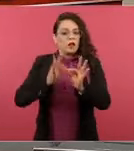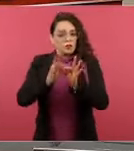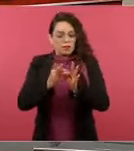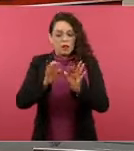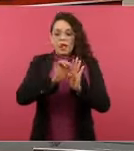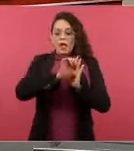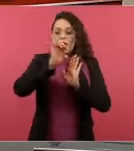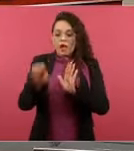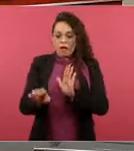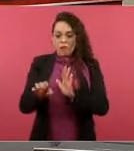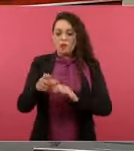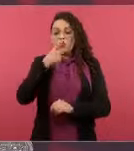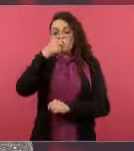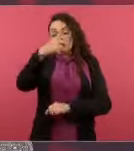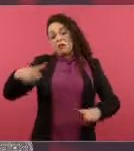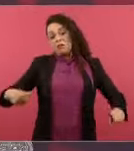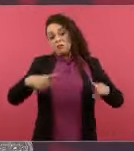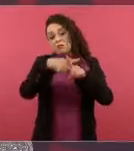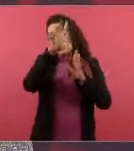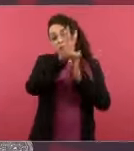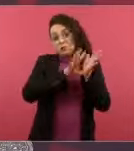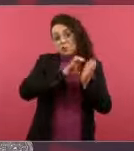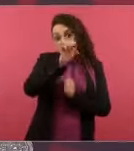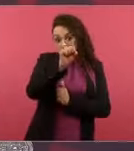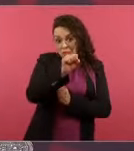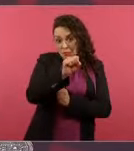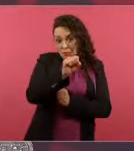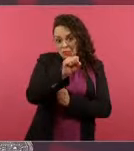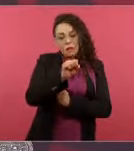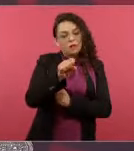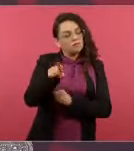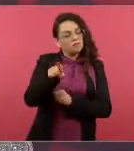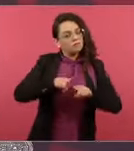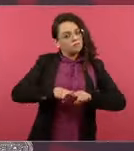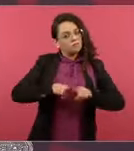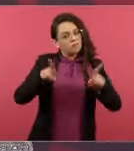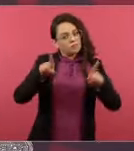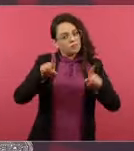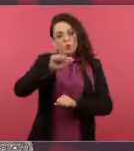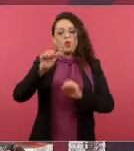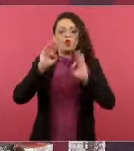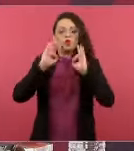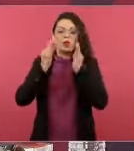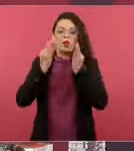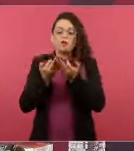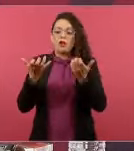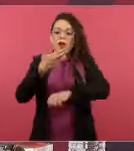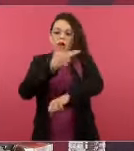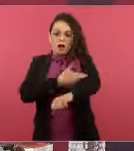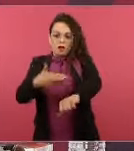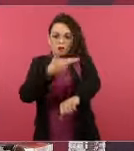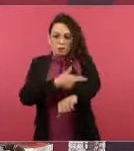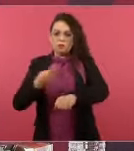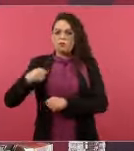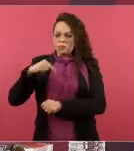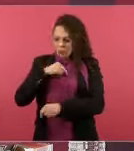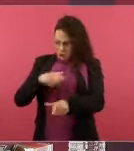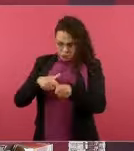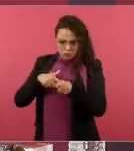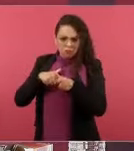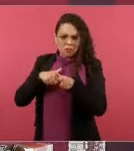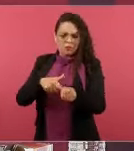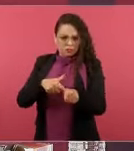controversia constitucional es otro camino, y ahí se siguen los procesos legales que correspondan. Vamos a esperar a ver cuál es